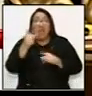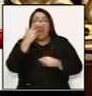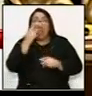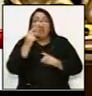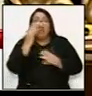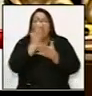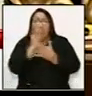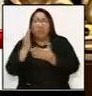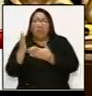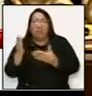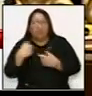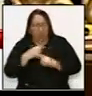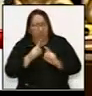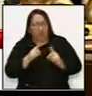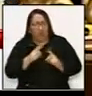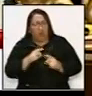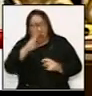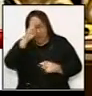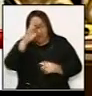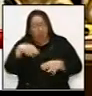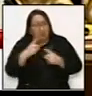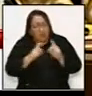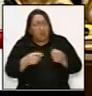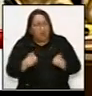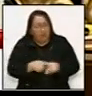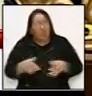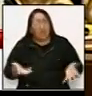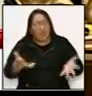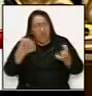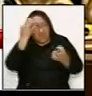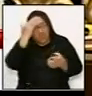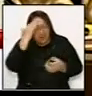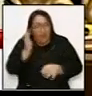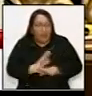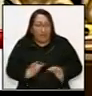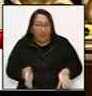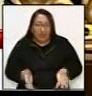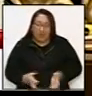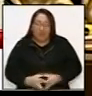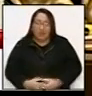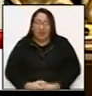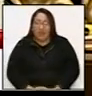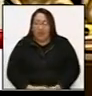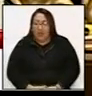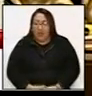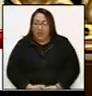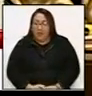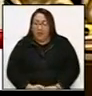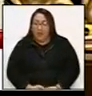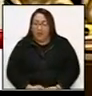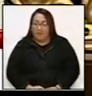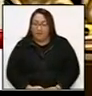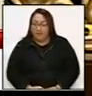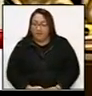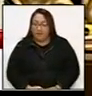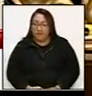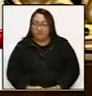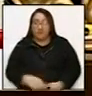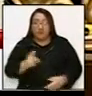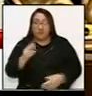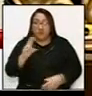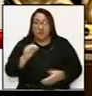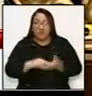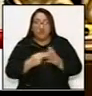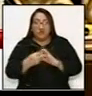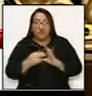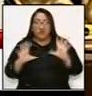eso? ¿El Perú nos estará preguntando eso también? Creo que es absolutamente lógico que lo hagamos. Y eso no significa